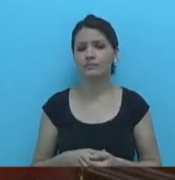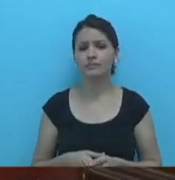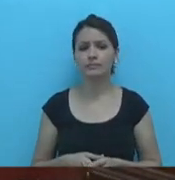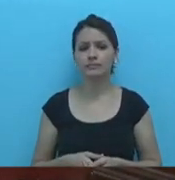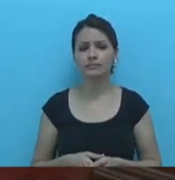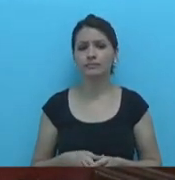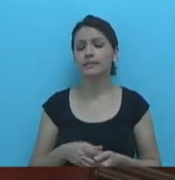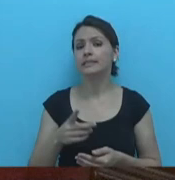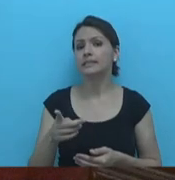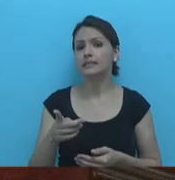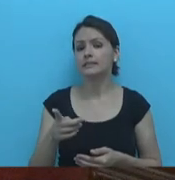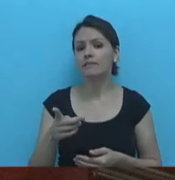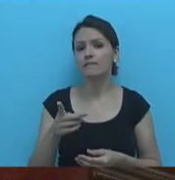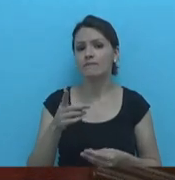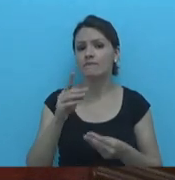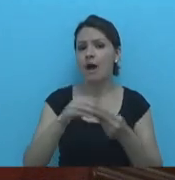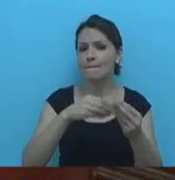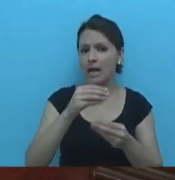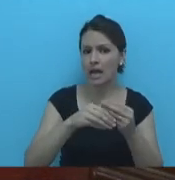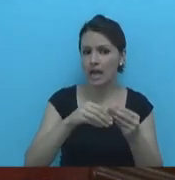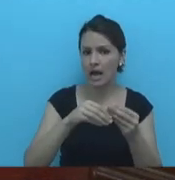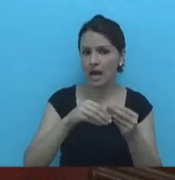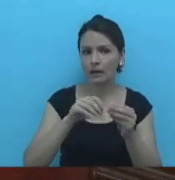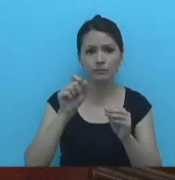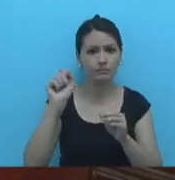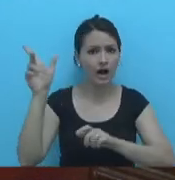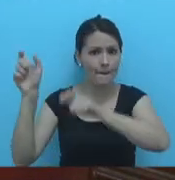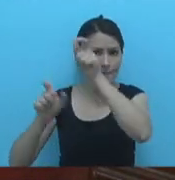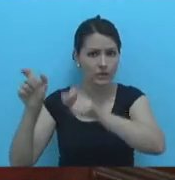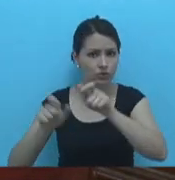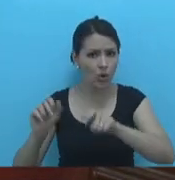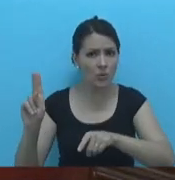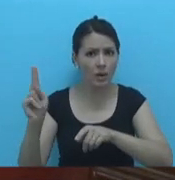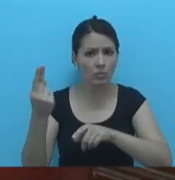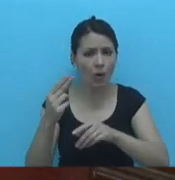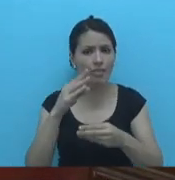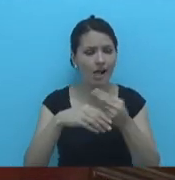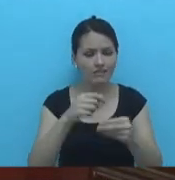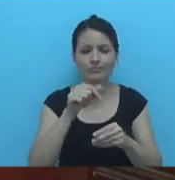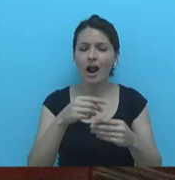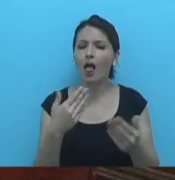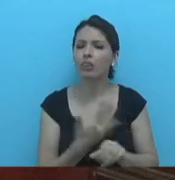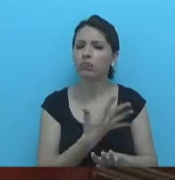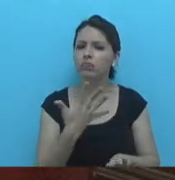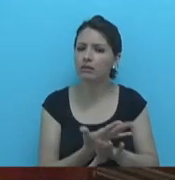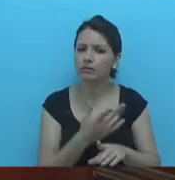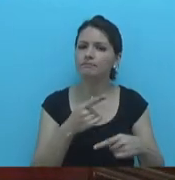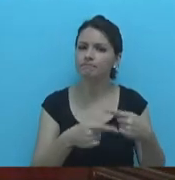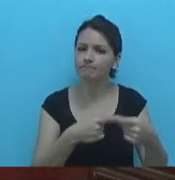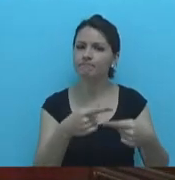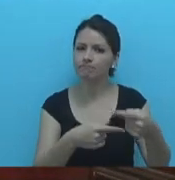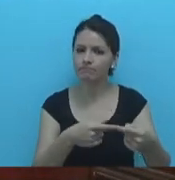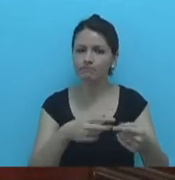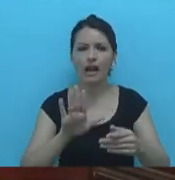soportaron y siguen soportando el mayor dolor son seguramente los familiares de estas víctimas. Con este proyecto, como